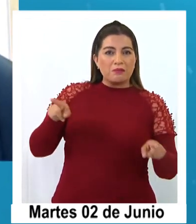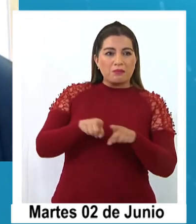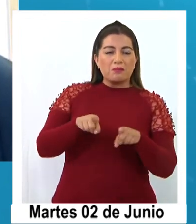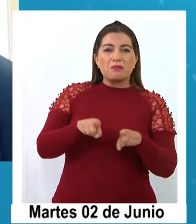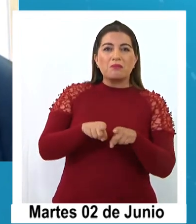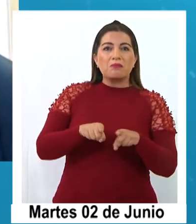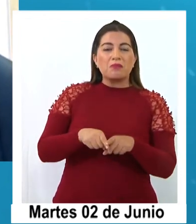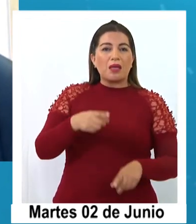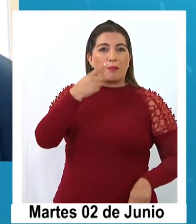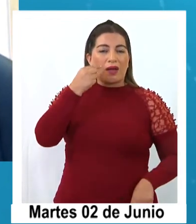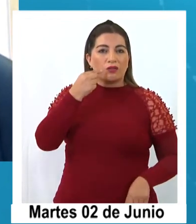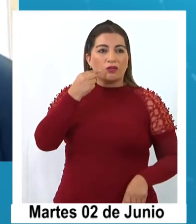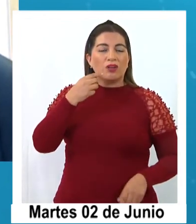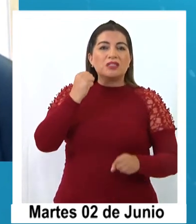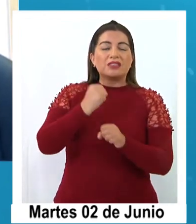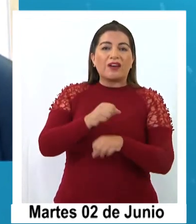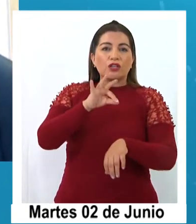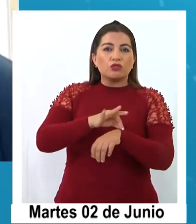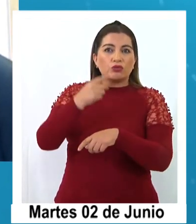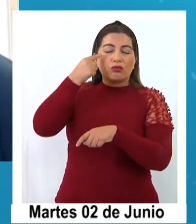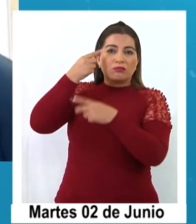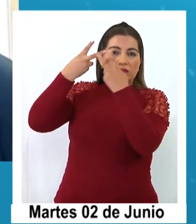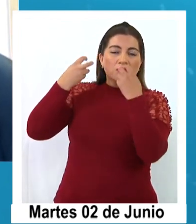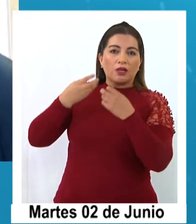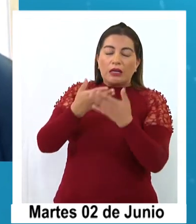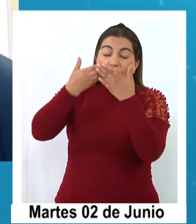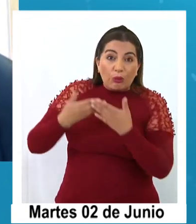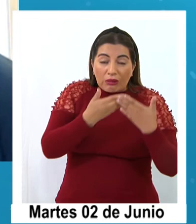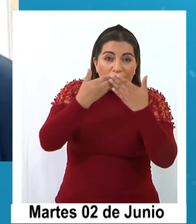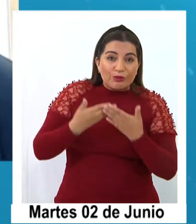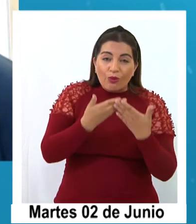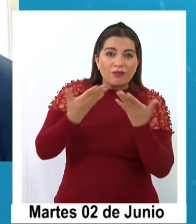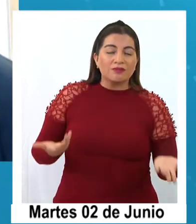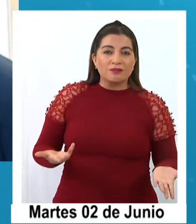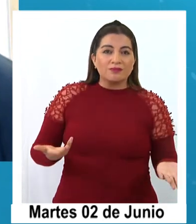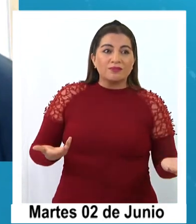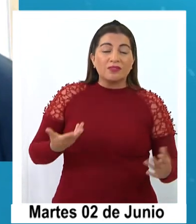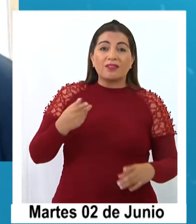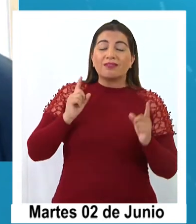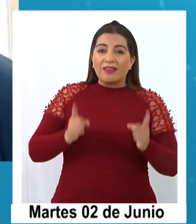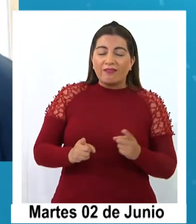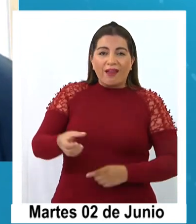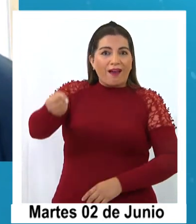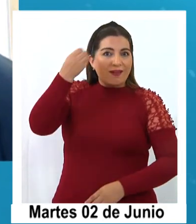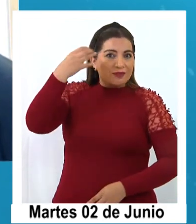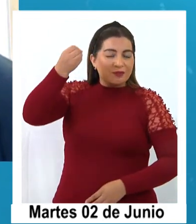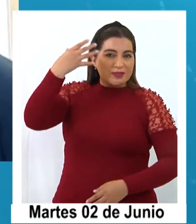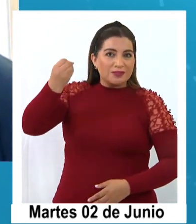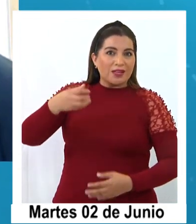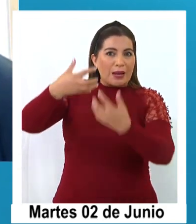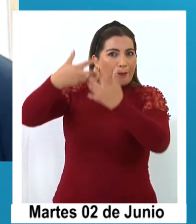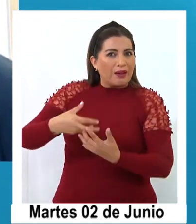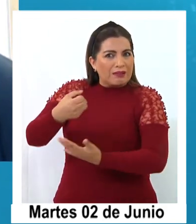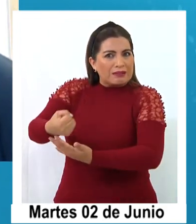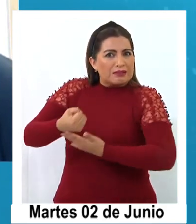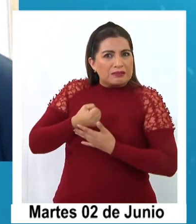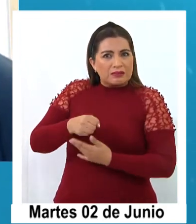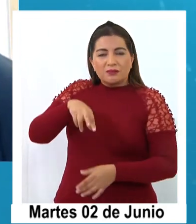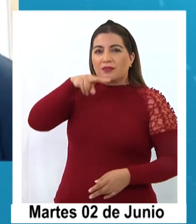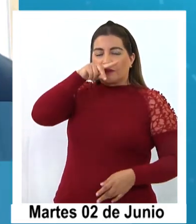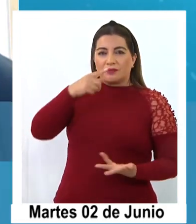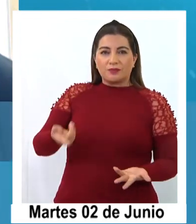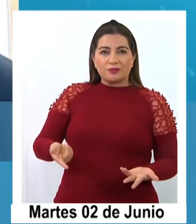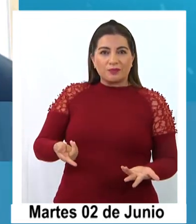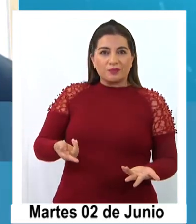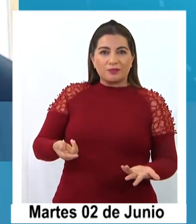es oftalmólogo en este momento, está en el hospital y él dice que estudia, estudia, estoy estudiando, estudiando, porque hay que estar a la altura de la